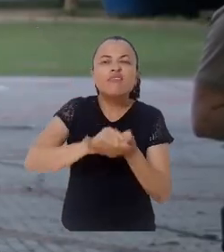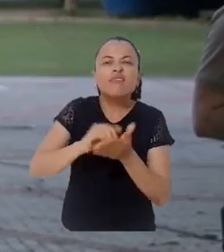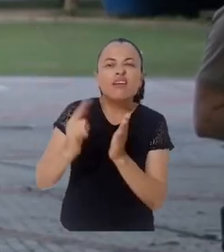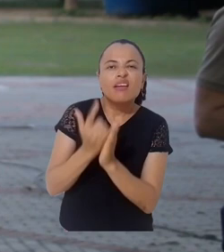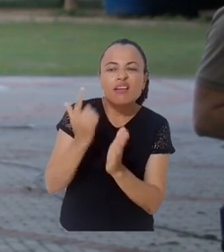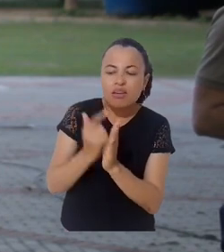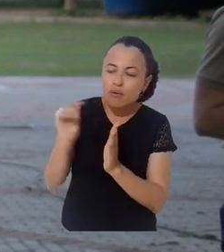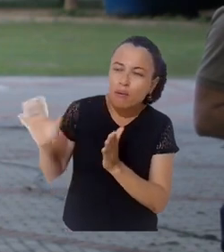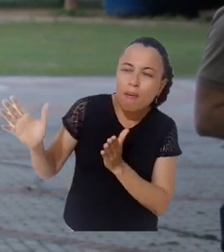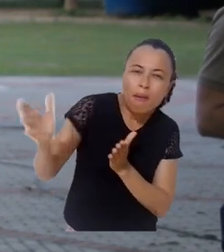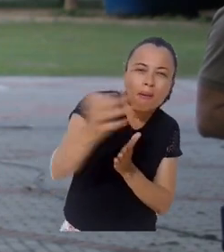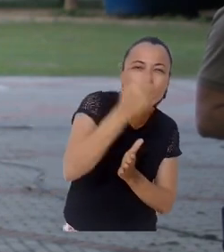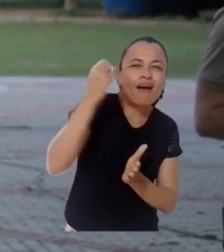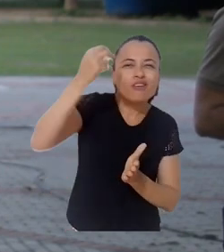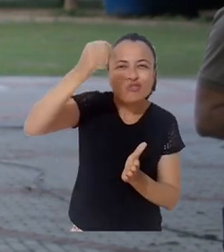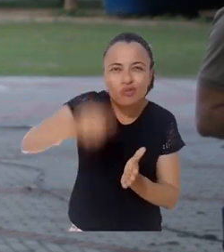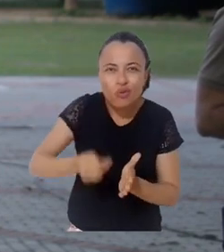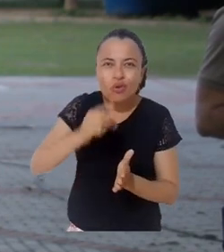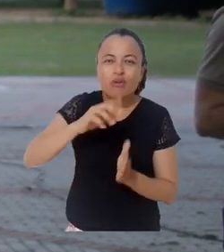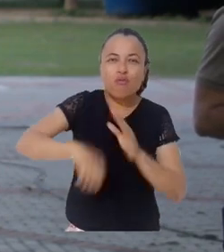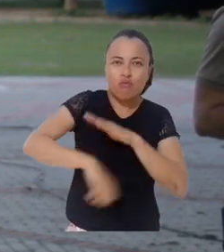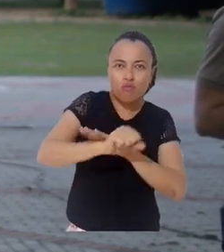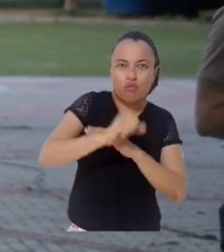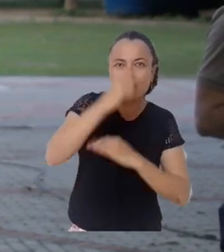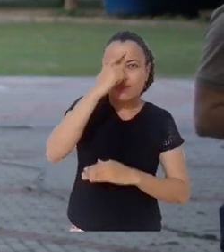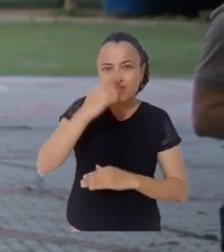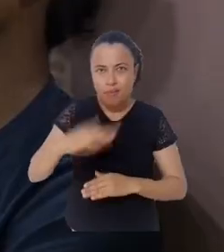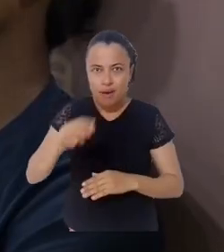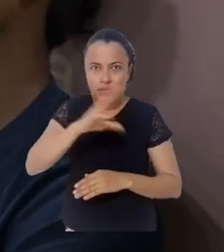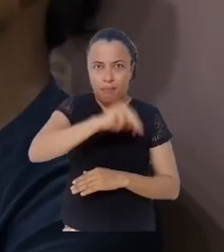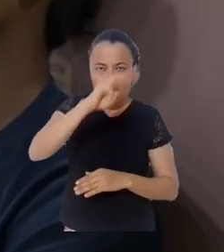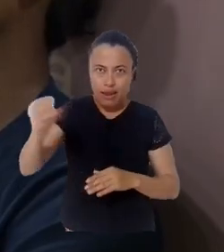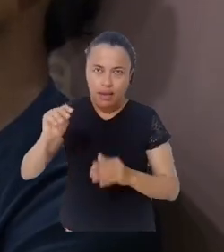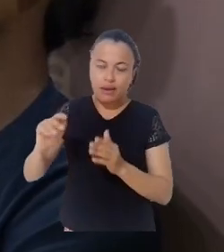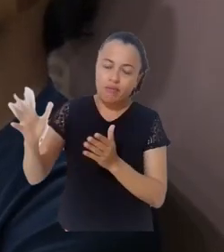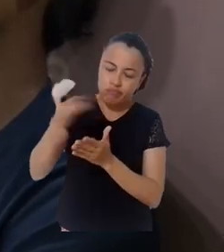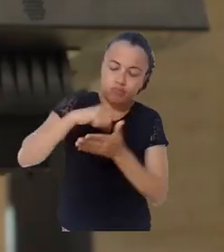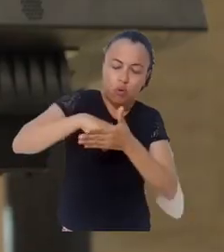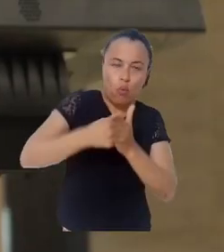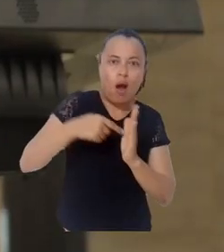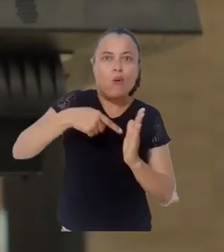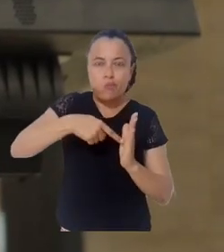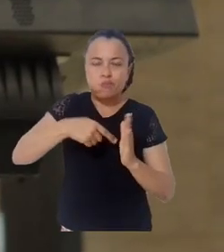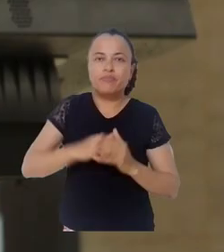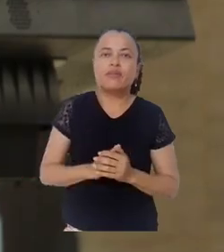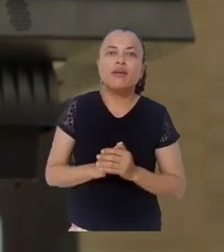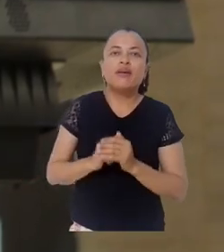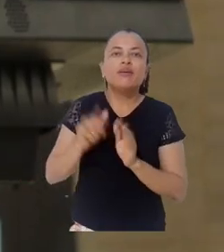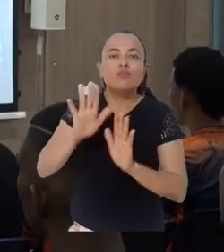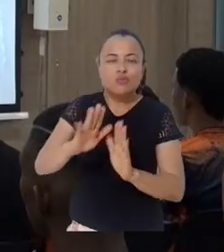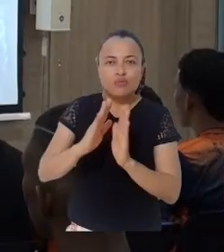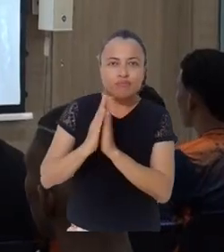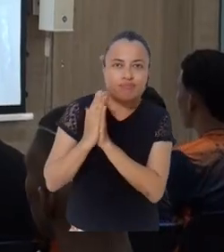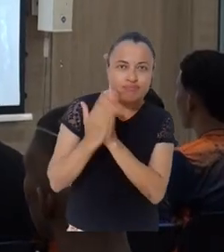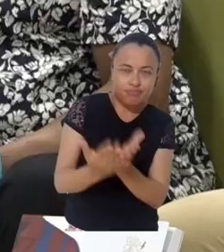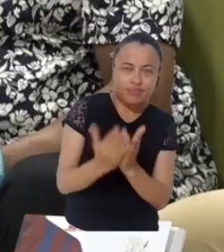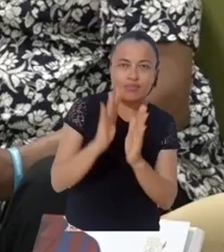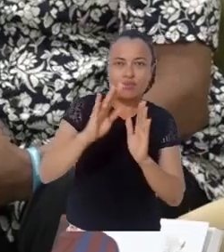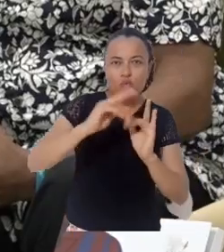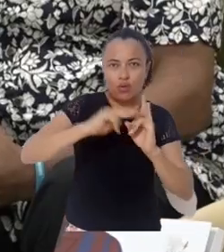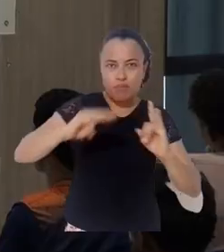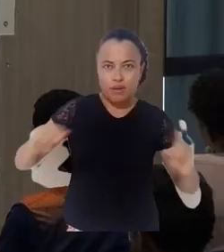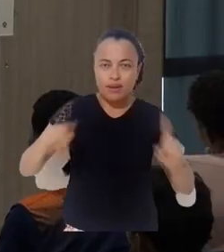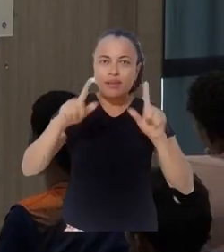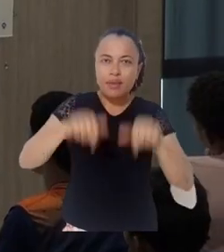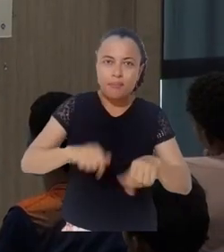historia del fútbol samario y del fútbol del departamento del Magdalena. En la franja liderada por la editorial Unimagdalena y el Centro de